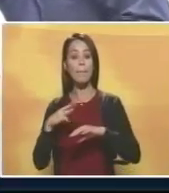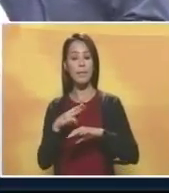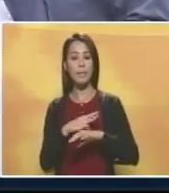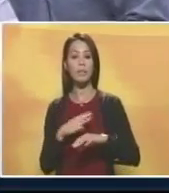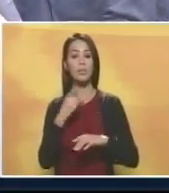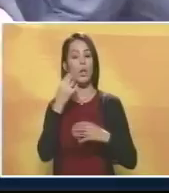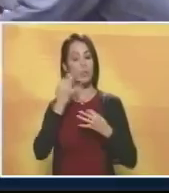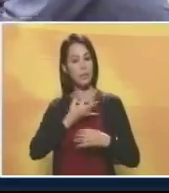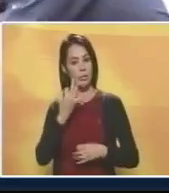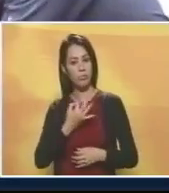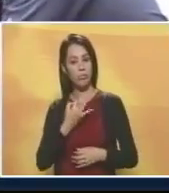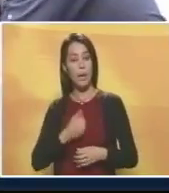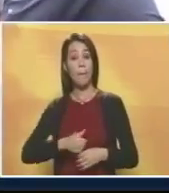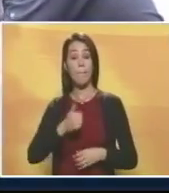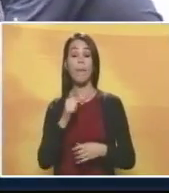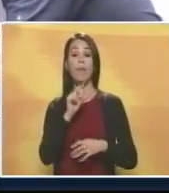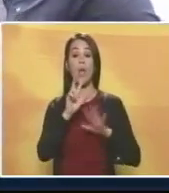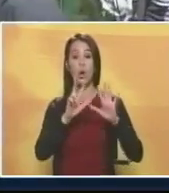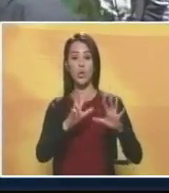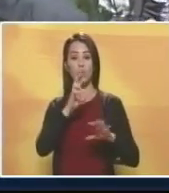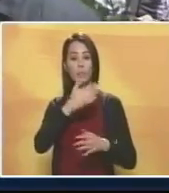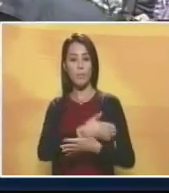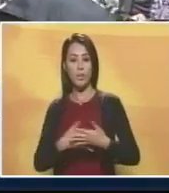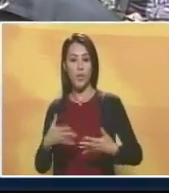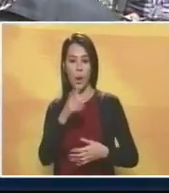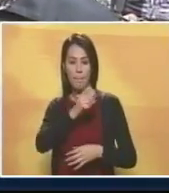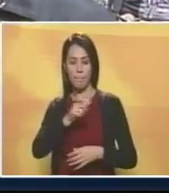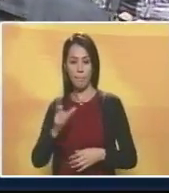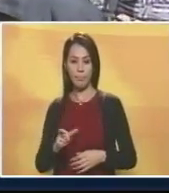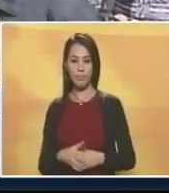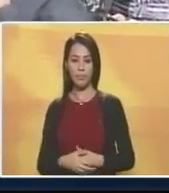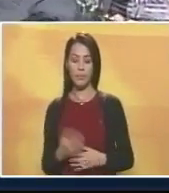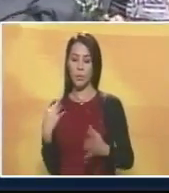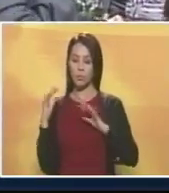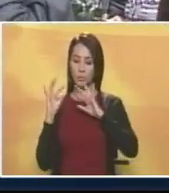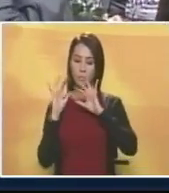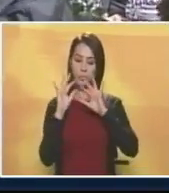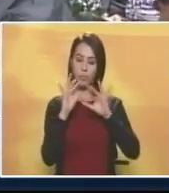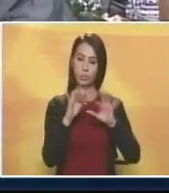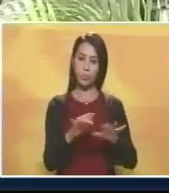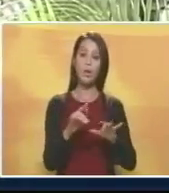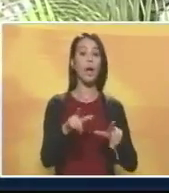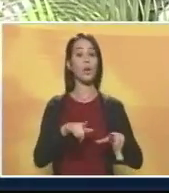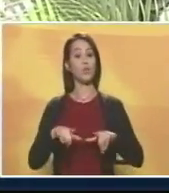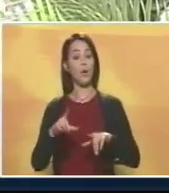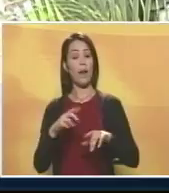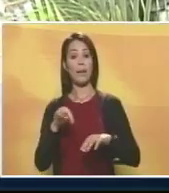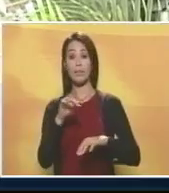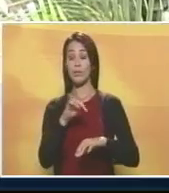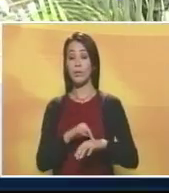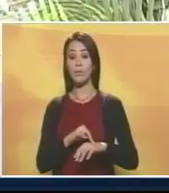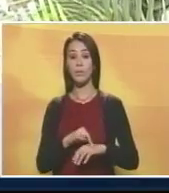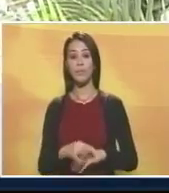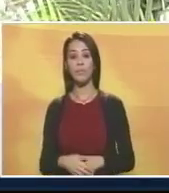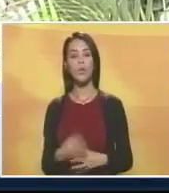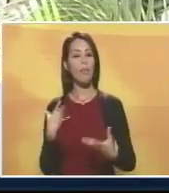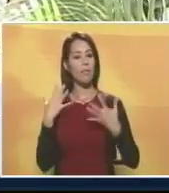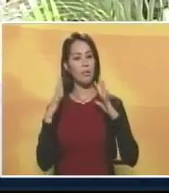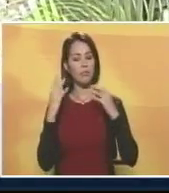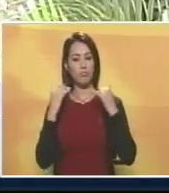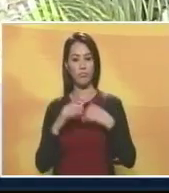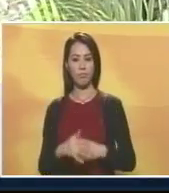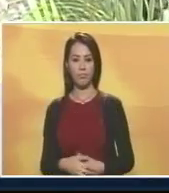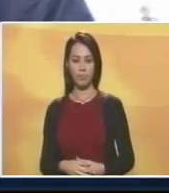Reverol aseguró que más de 8 millones de personas se trasladaron a través de todo el territorio nacional durante la celebración